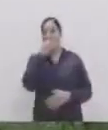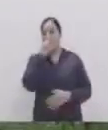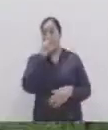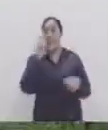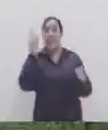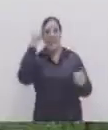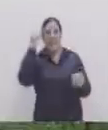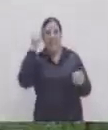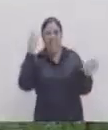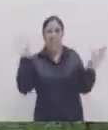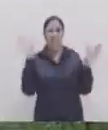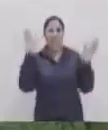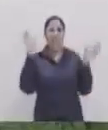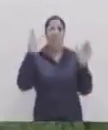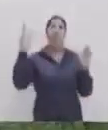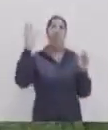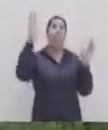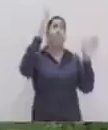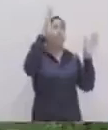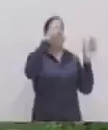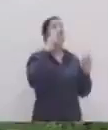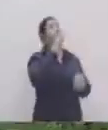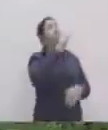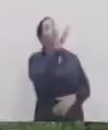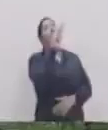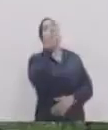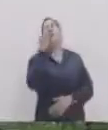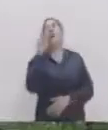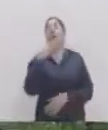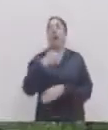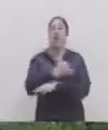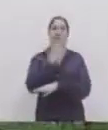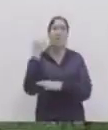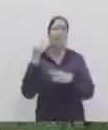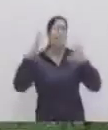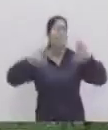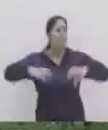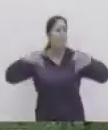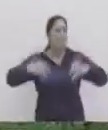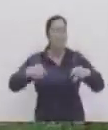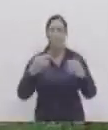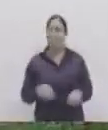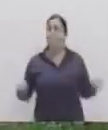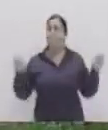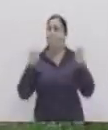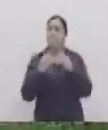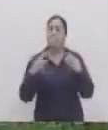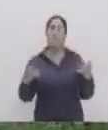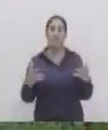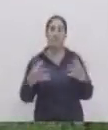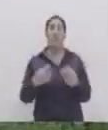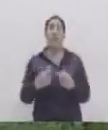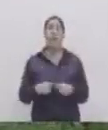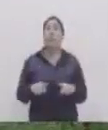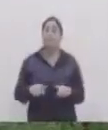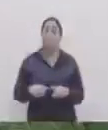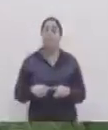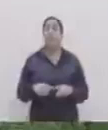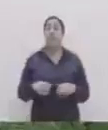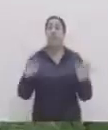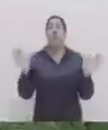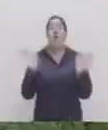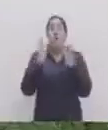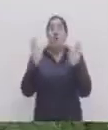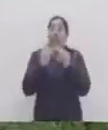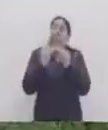de golondrinas vuelan bajo, indican que el invierno es inminente, mientras que cuando las bandadas